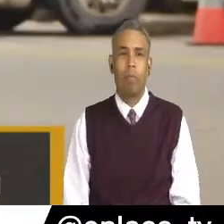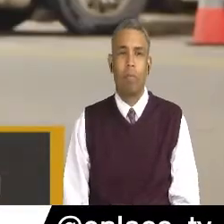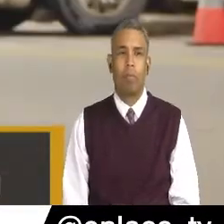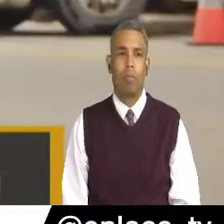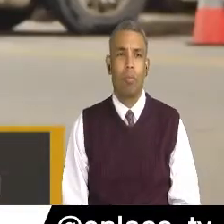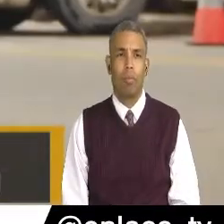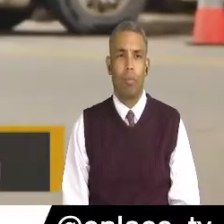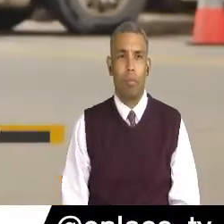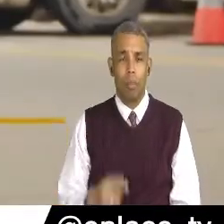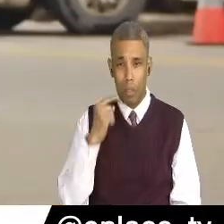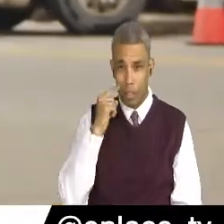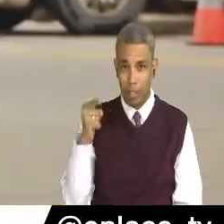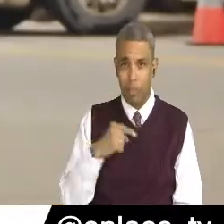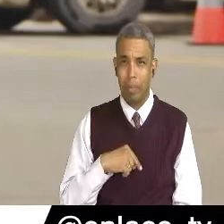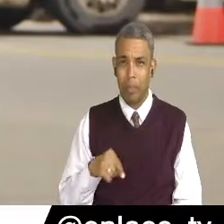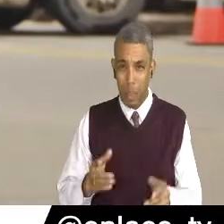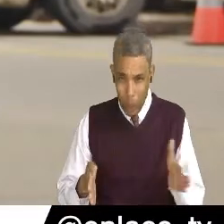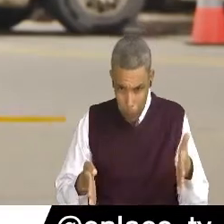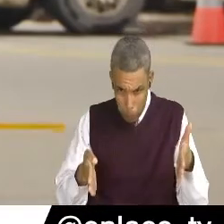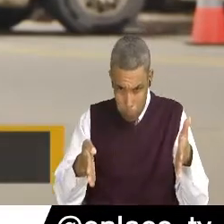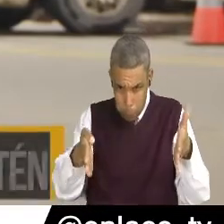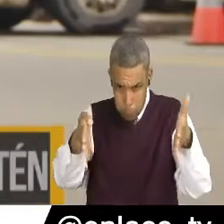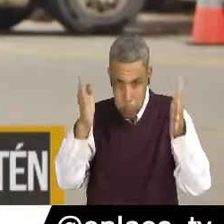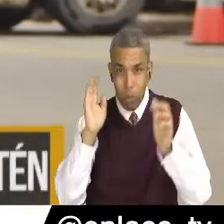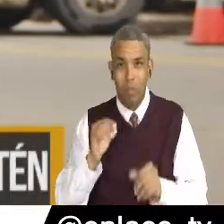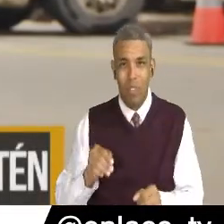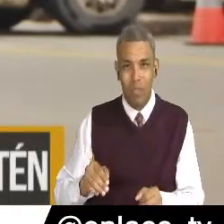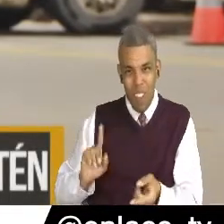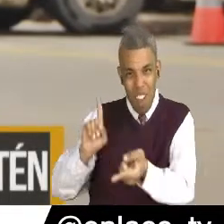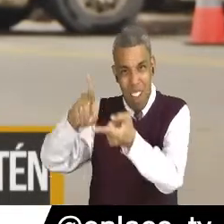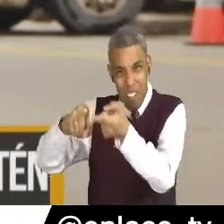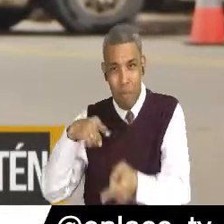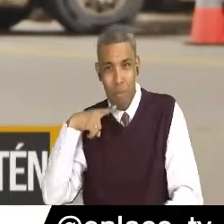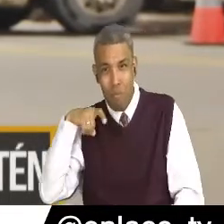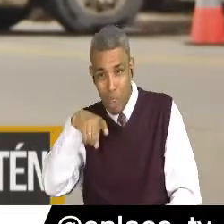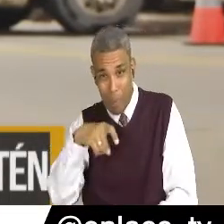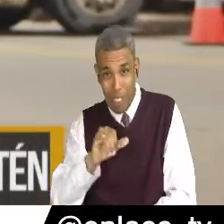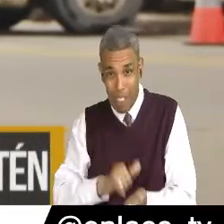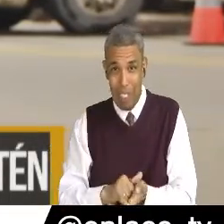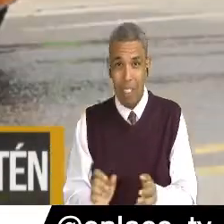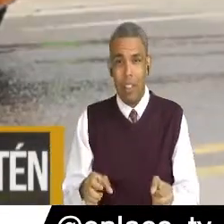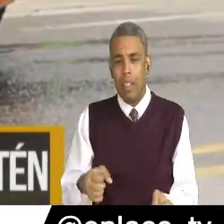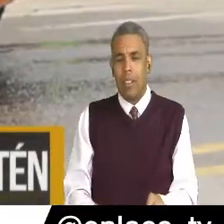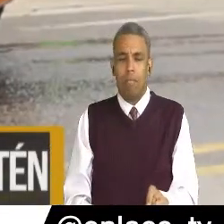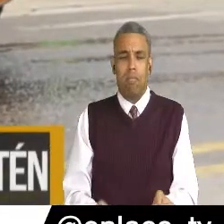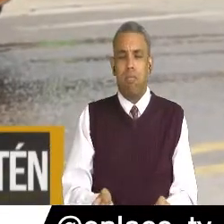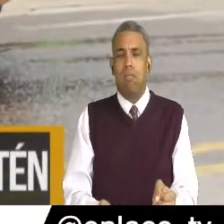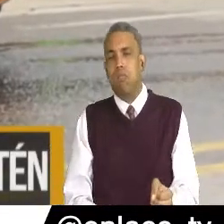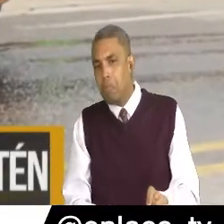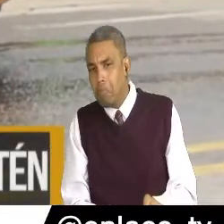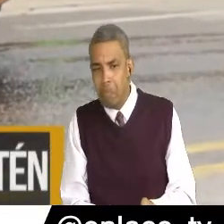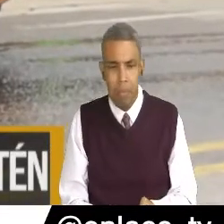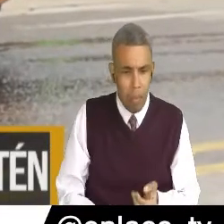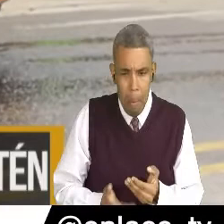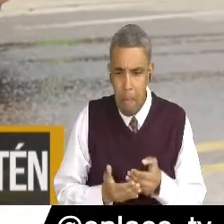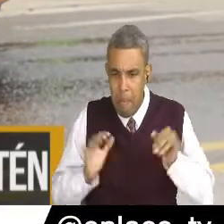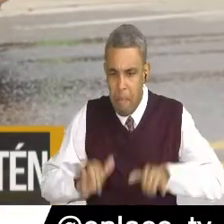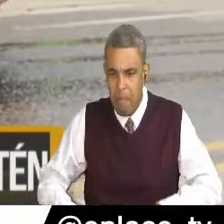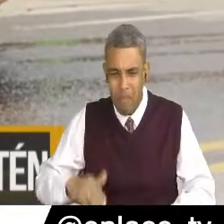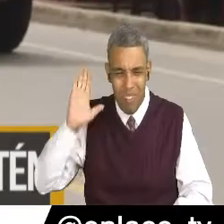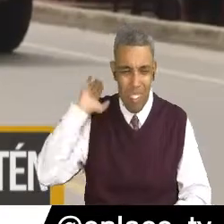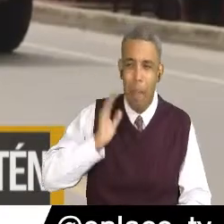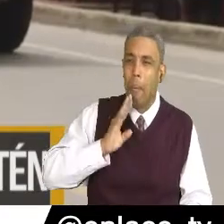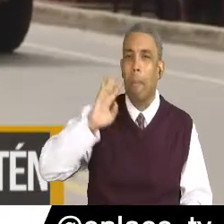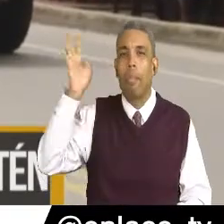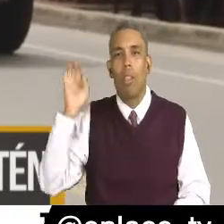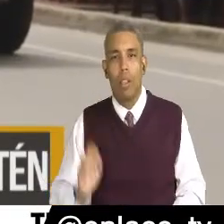la salida hacia la ciudad de Bucaramanga, cuando este tractocamión hizo una omisión de pare en este lugar, chocando con un camión cisterna